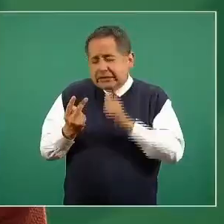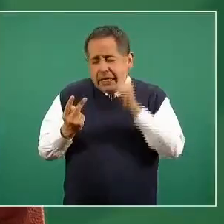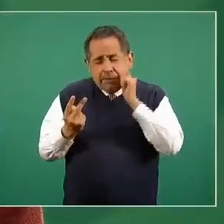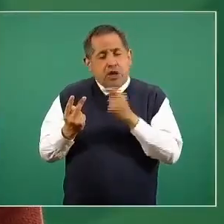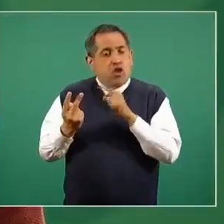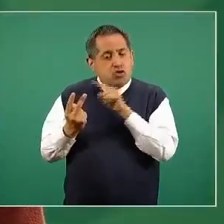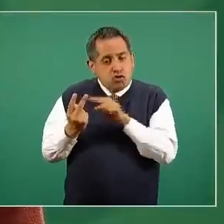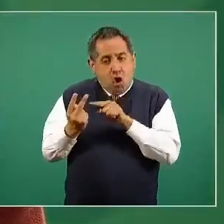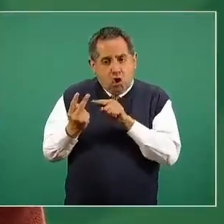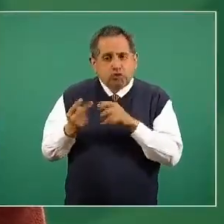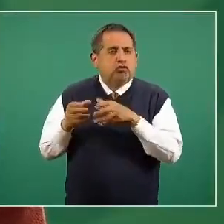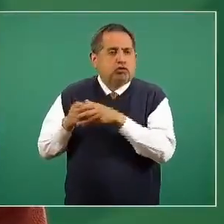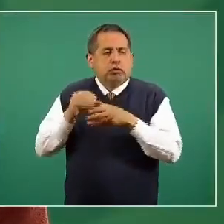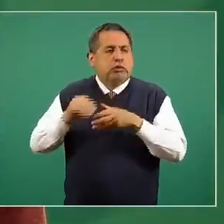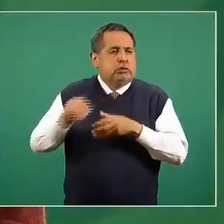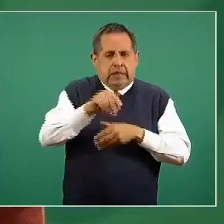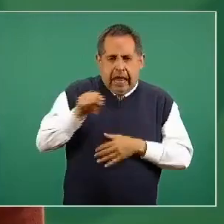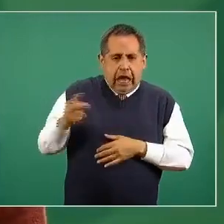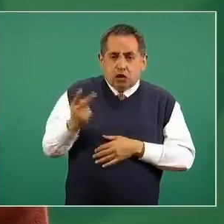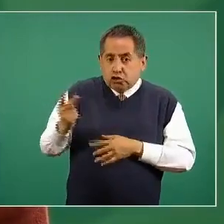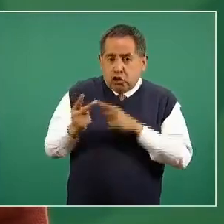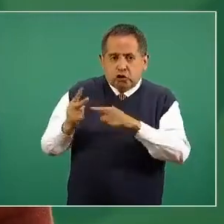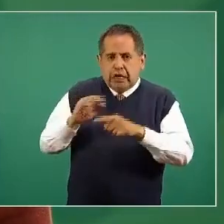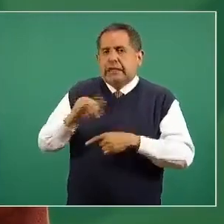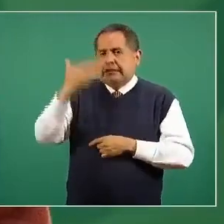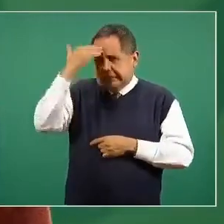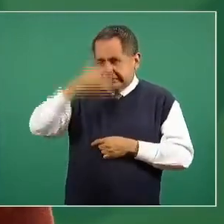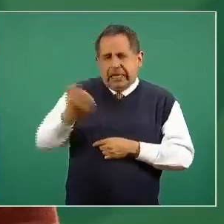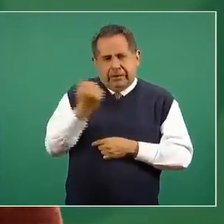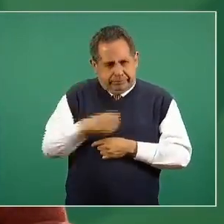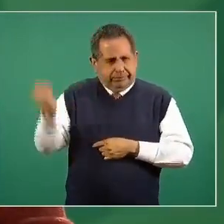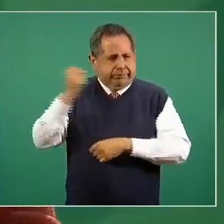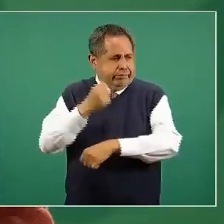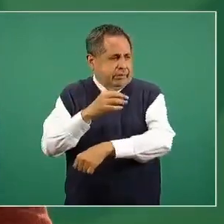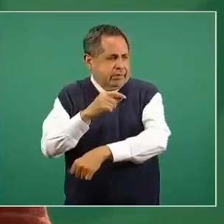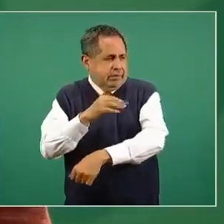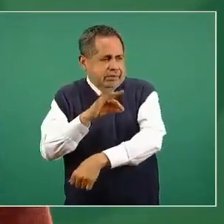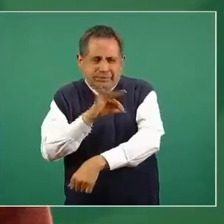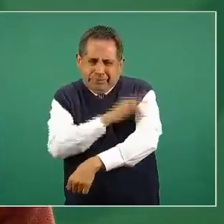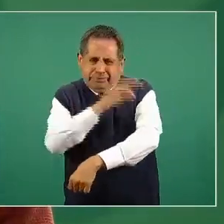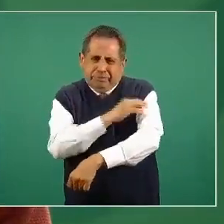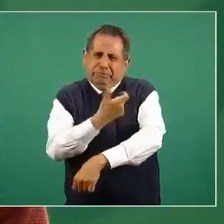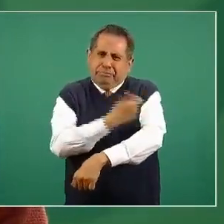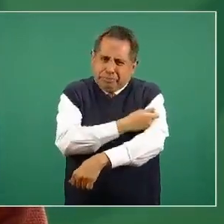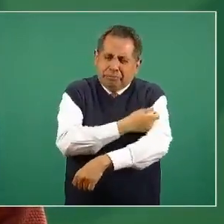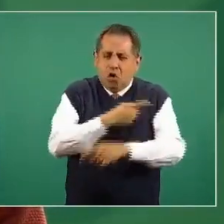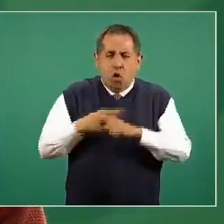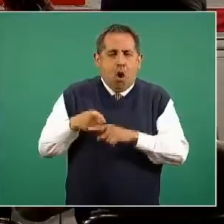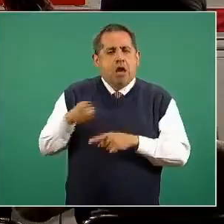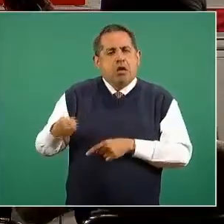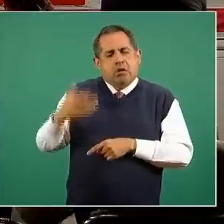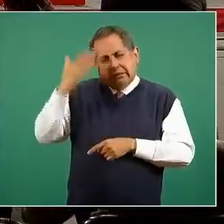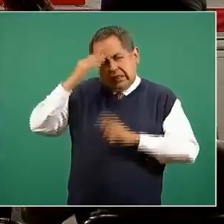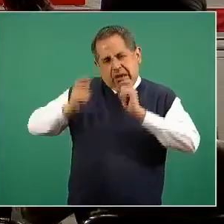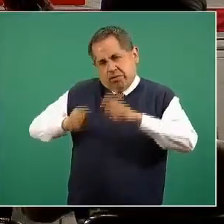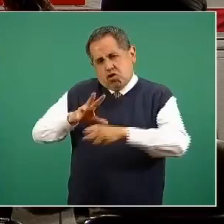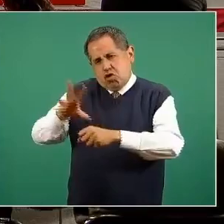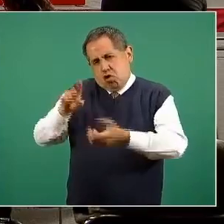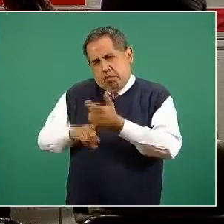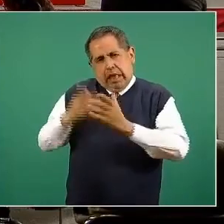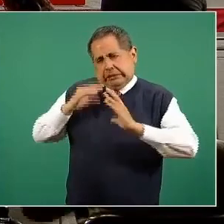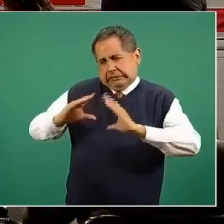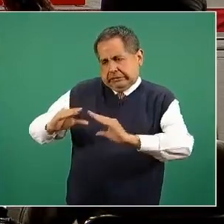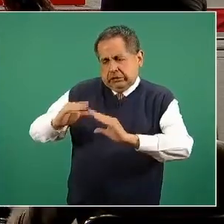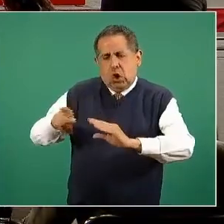sí son técnicamente competentes para vacunar, porque han recibido entrenamiento o porque tienen una profesión específica de